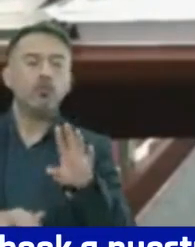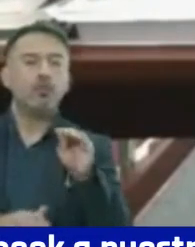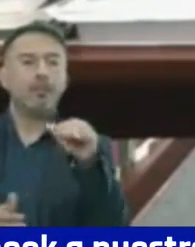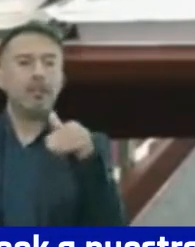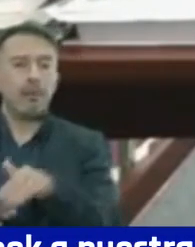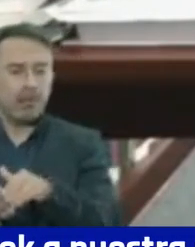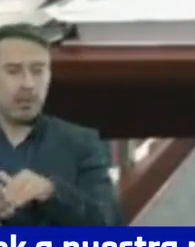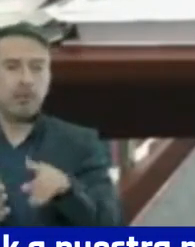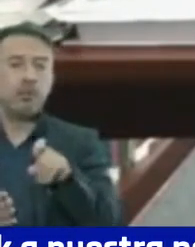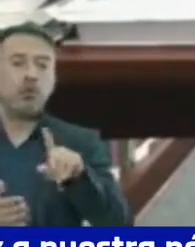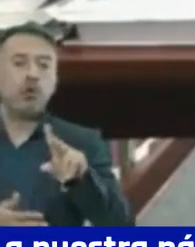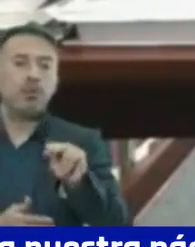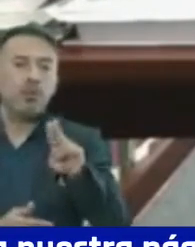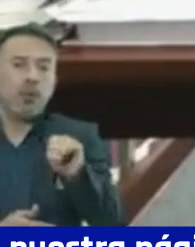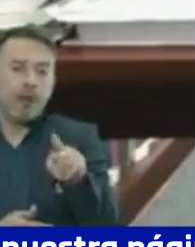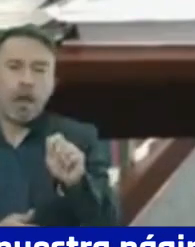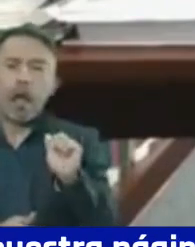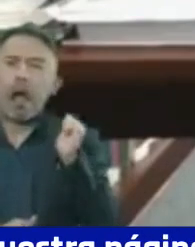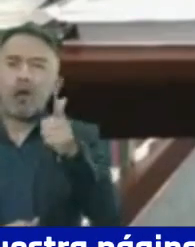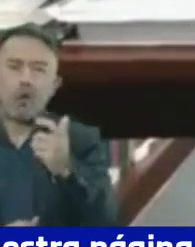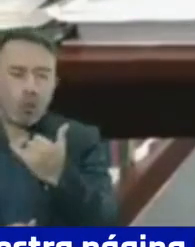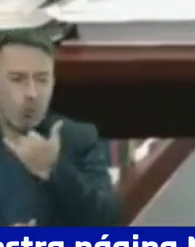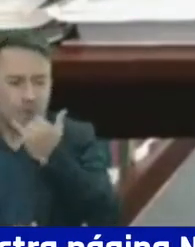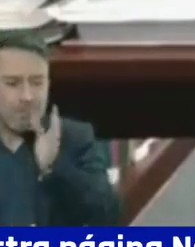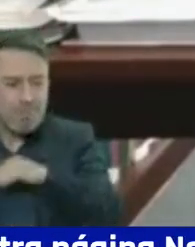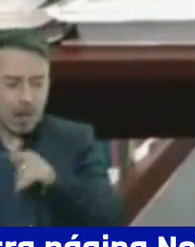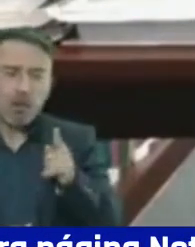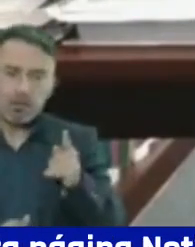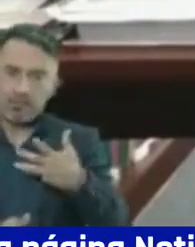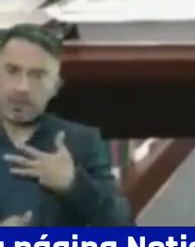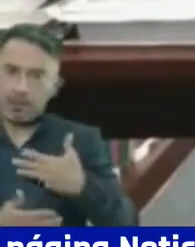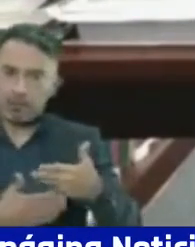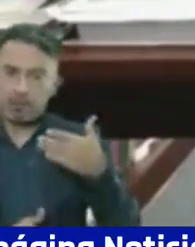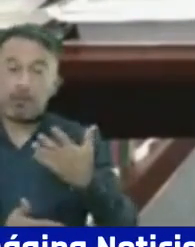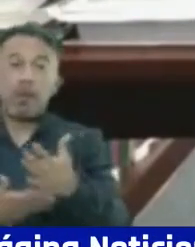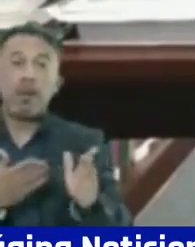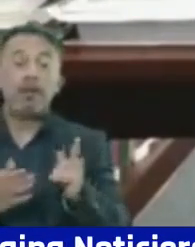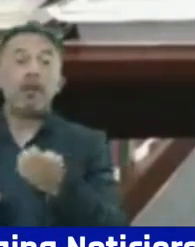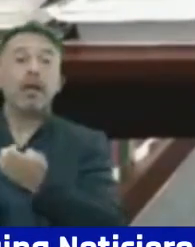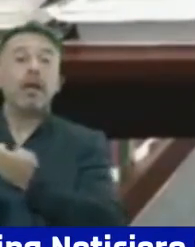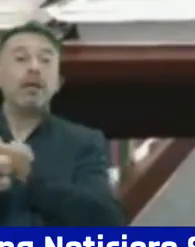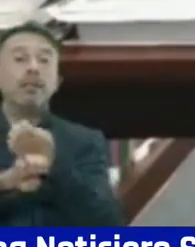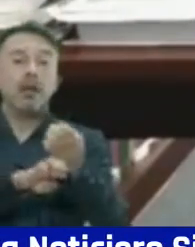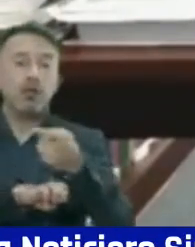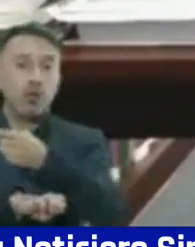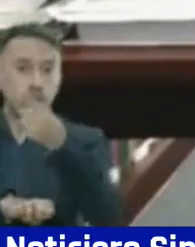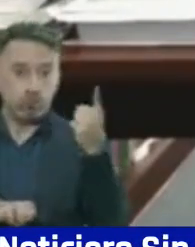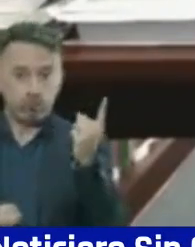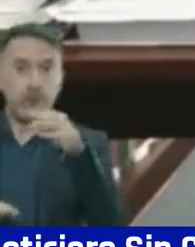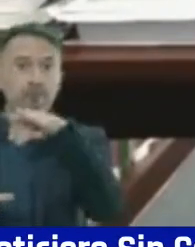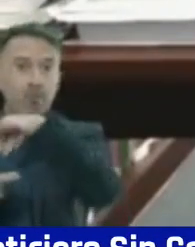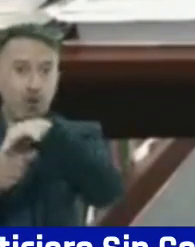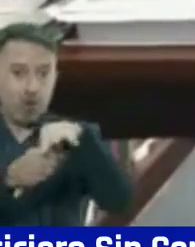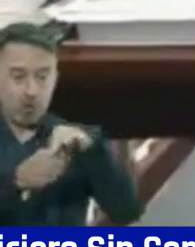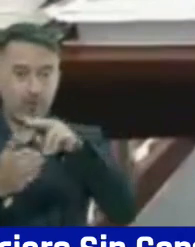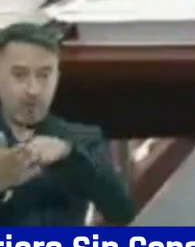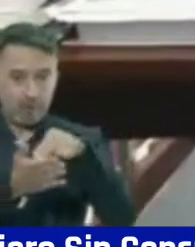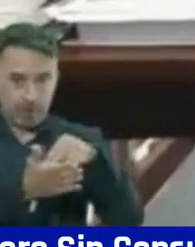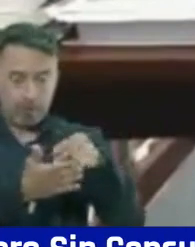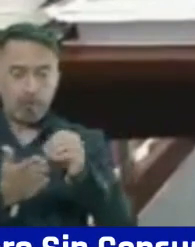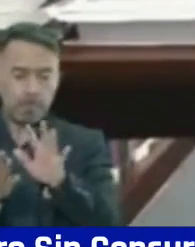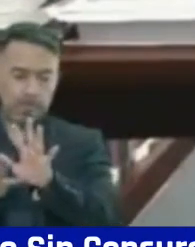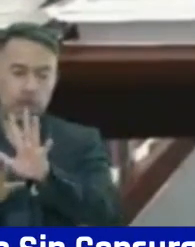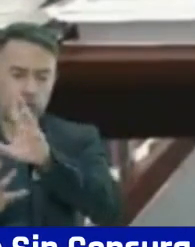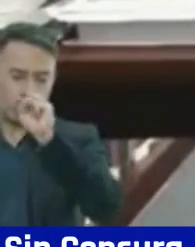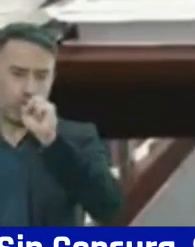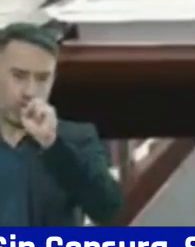990.189 presentaron alguna inconsistencia. Por lo que hace al número de entidades que superaron dispersión territorial que pide la Constitución